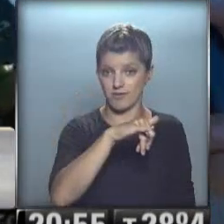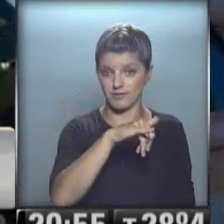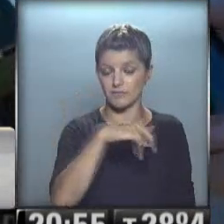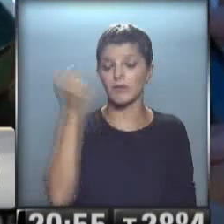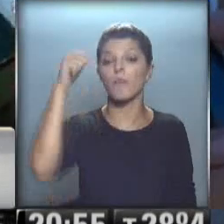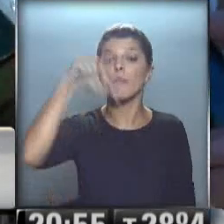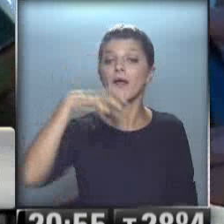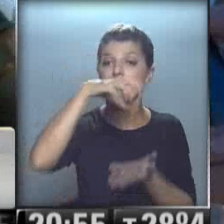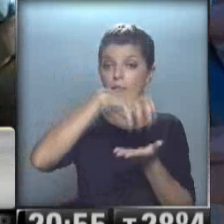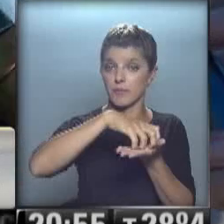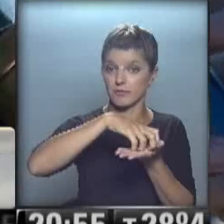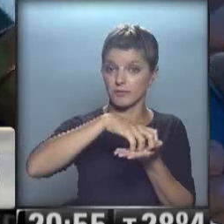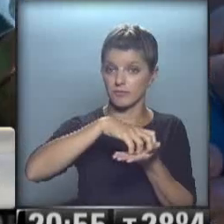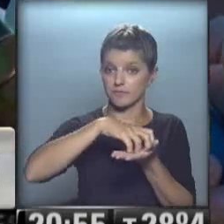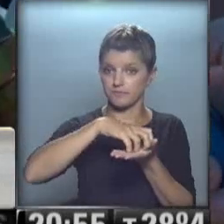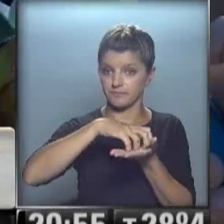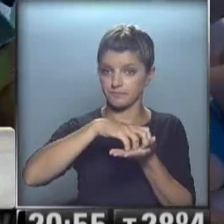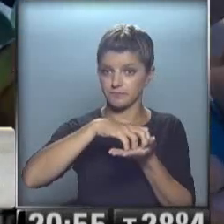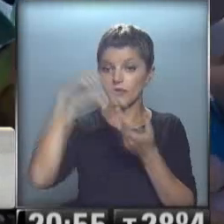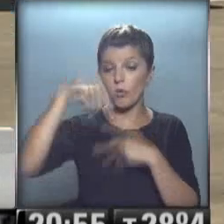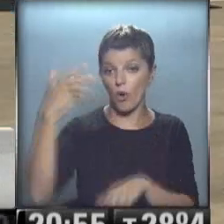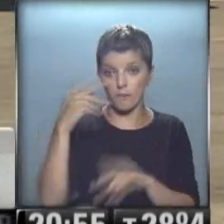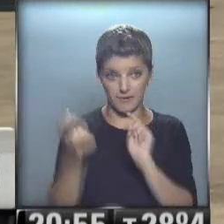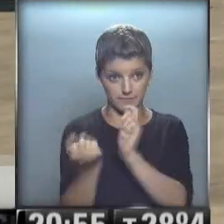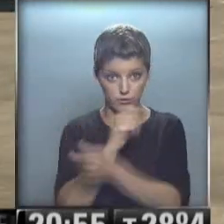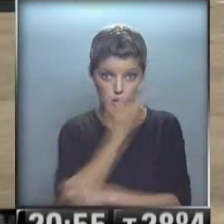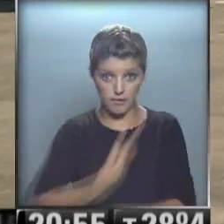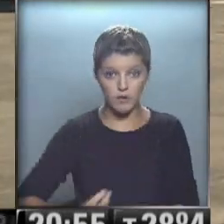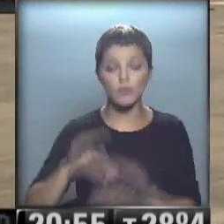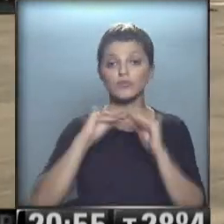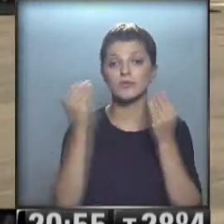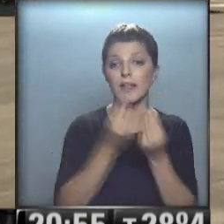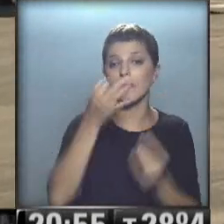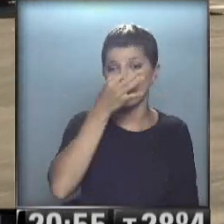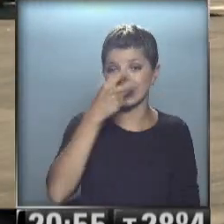la empresa cuando se hizo cargo el Estado con solo 23 aviones volando.